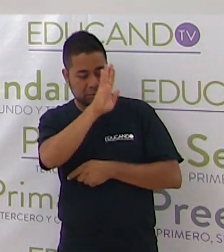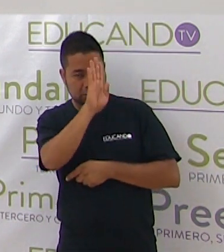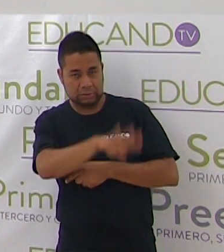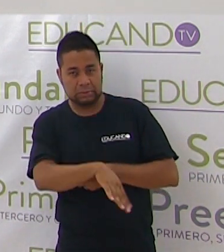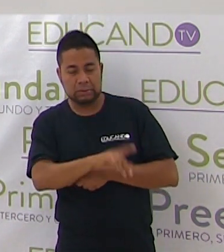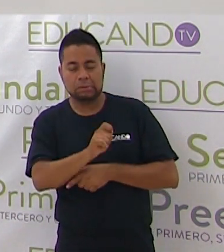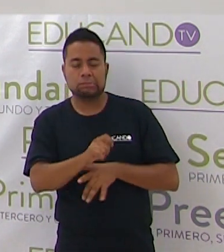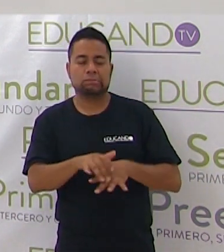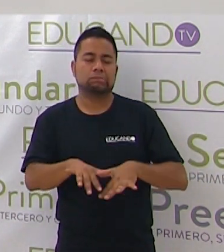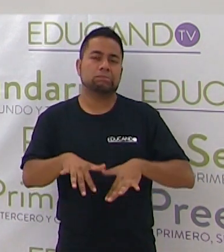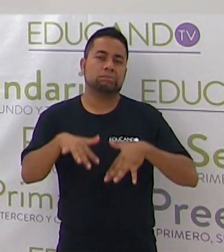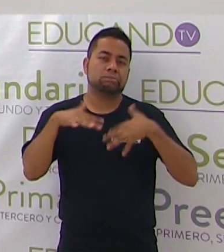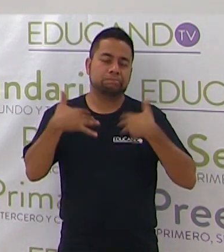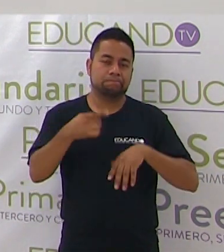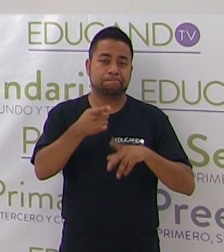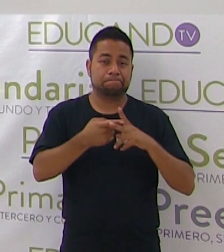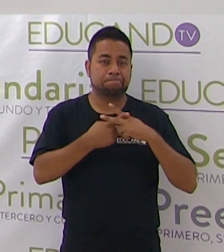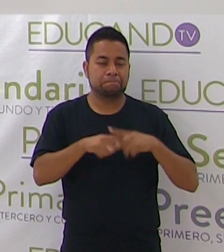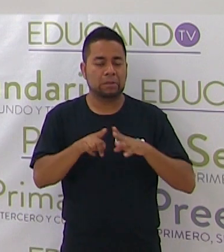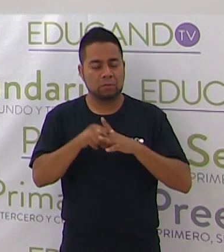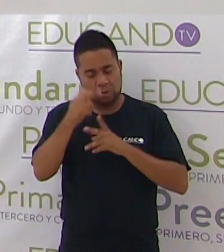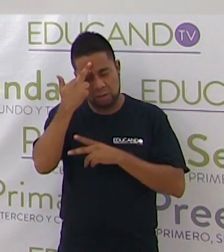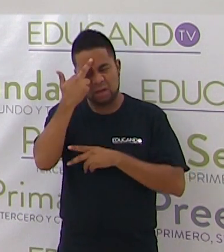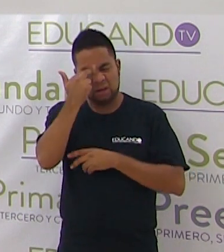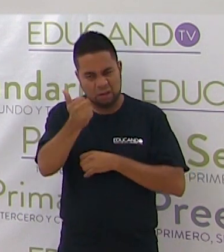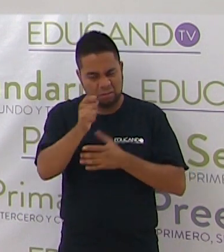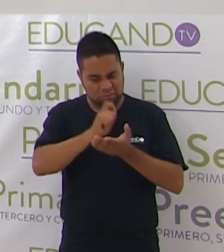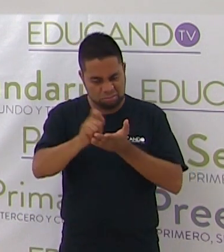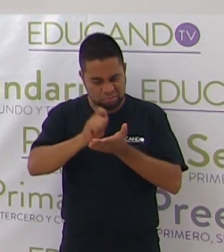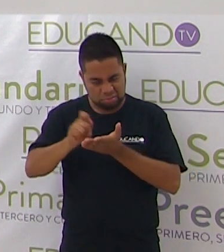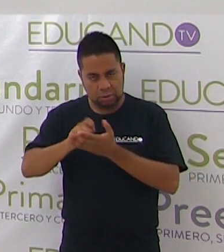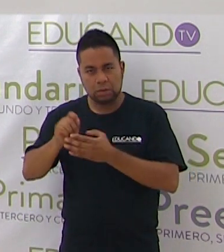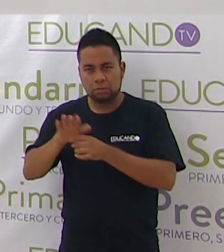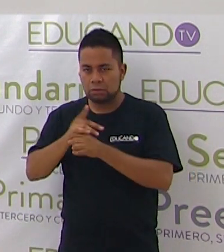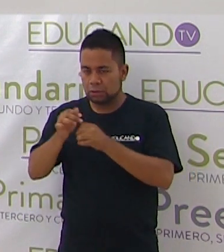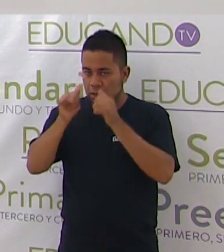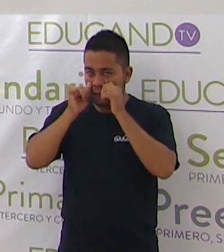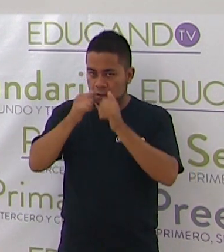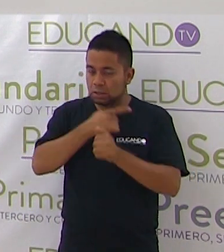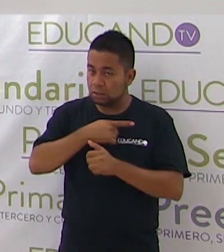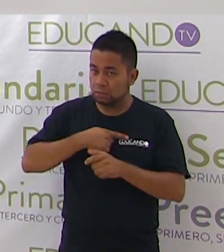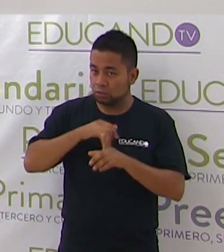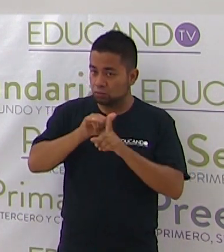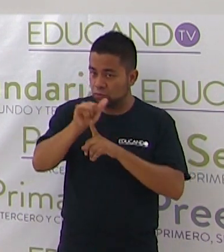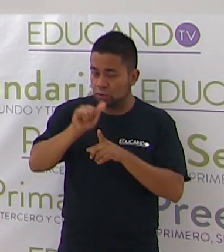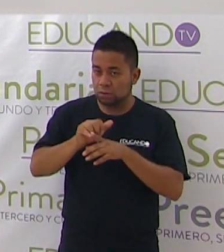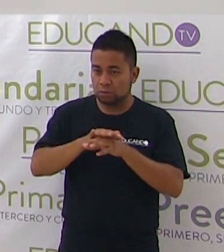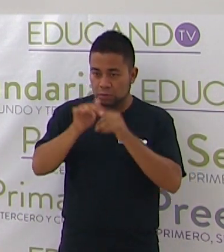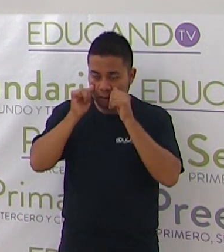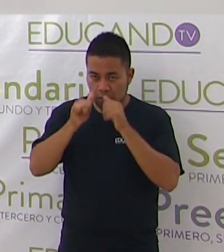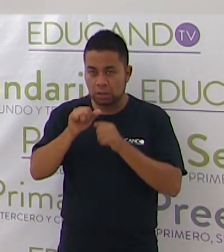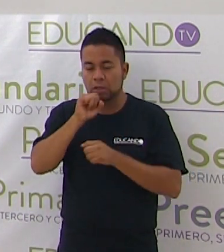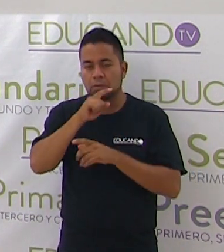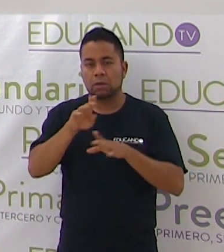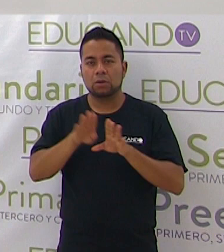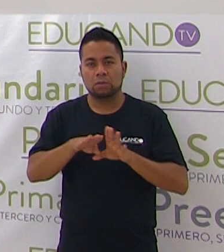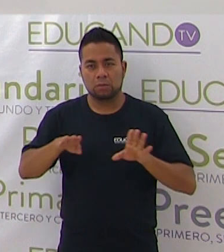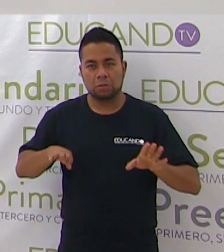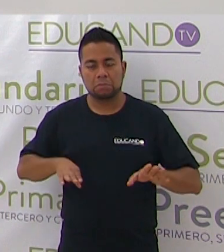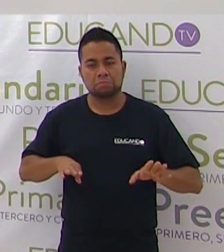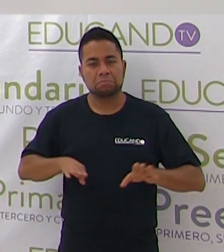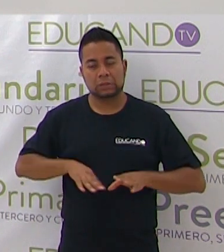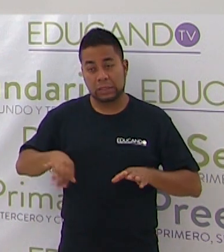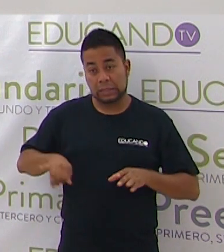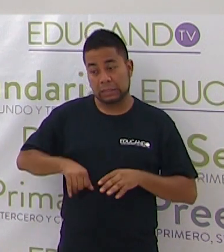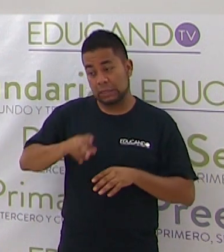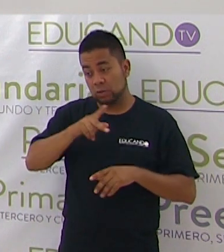ella empieza a argumentar por qué debemos atender el bullying, por qué nos interesa a todos los oaxaqueños,